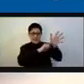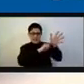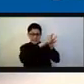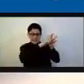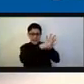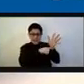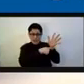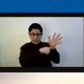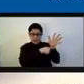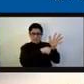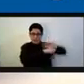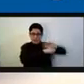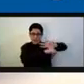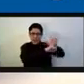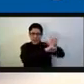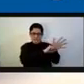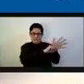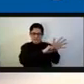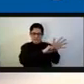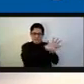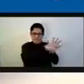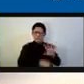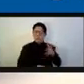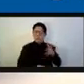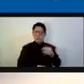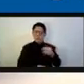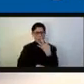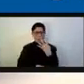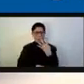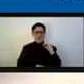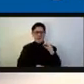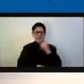años de antigüedad y